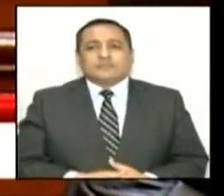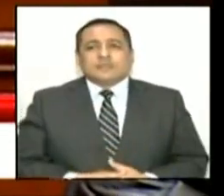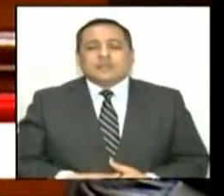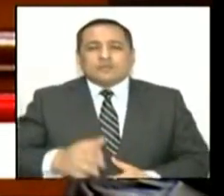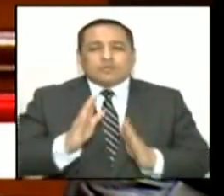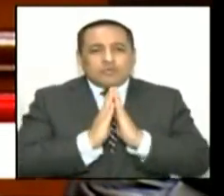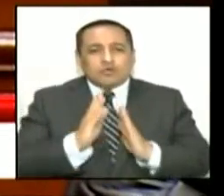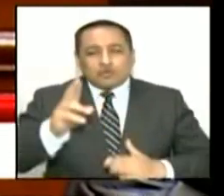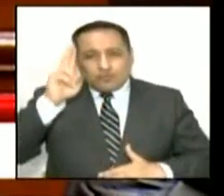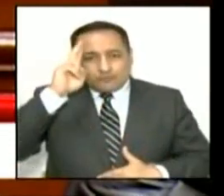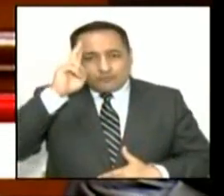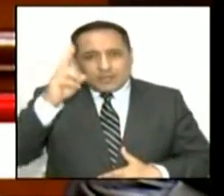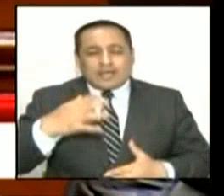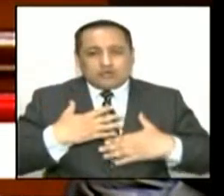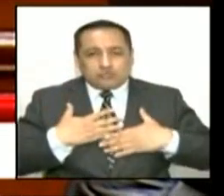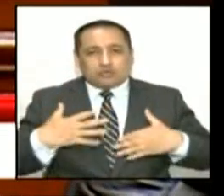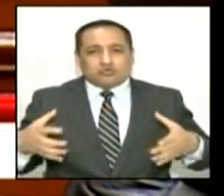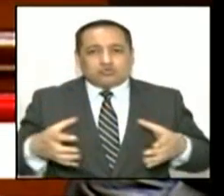en nosotros.